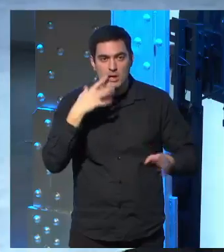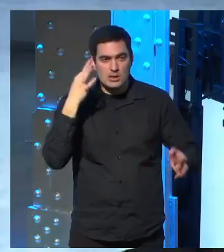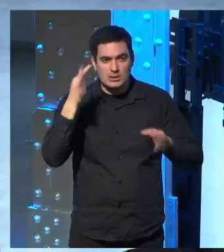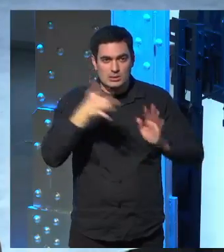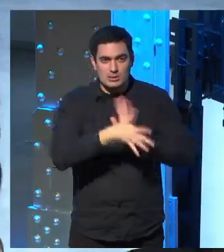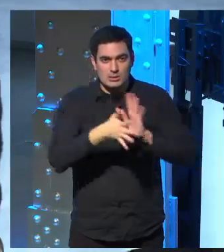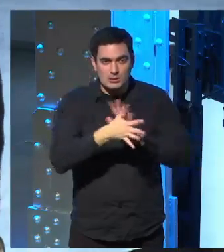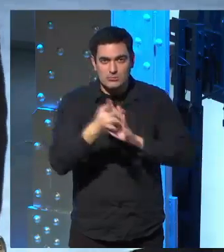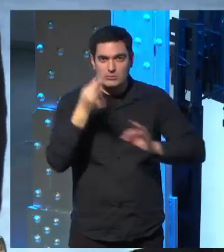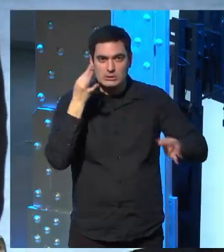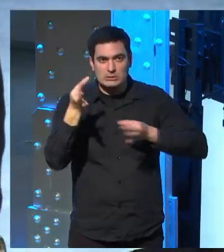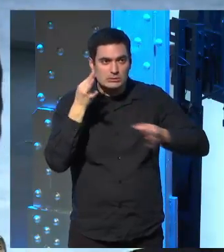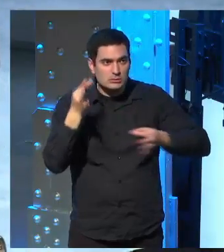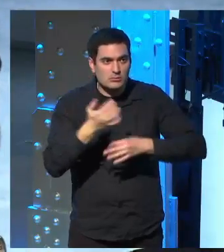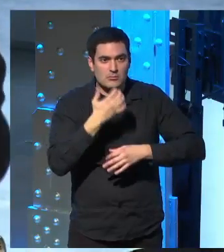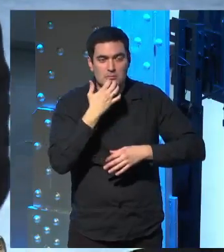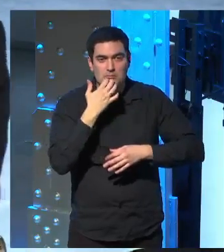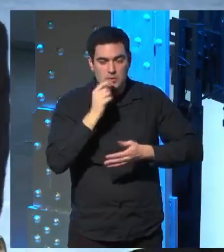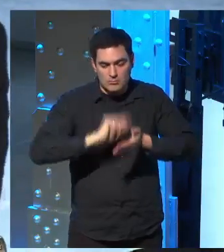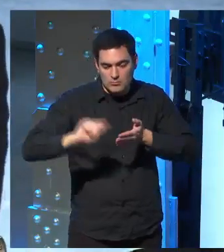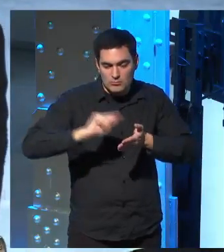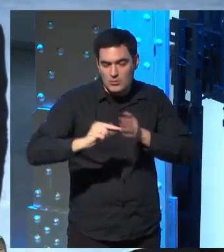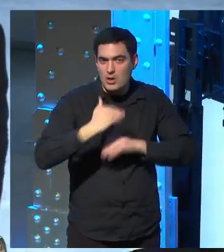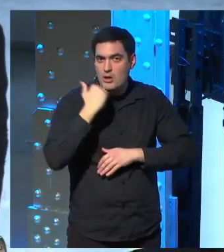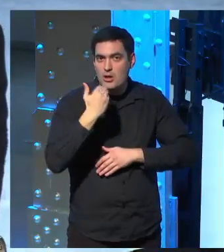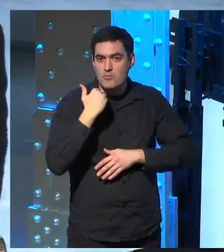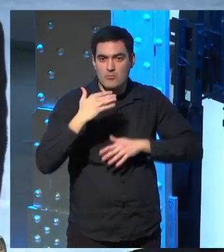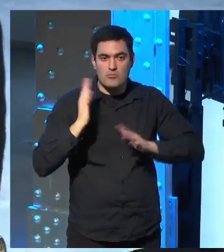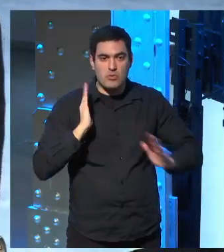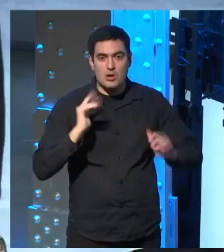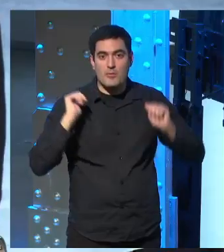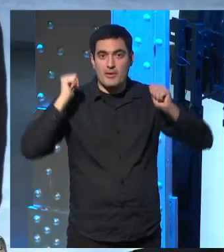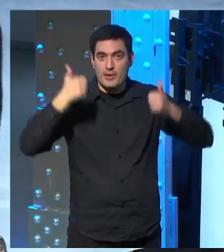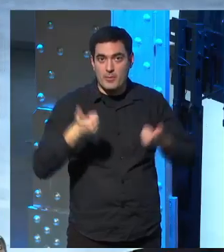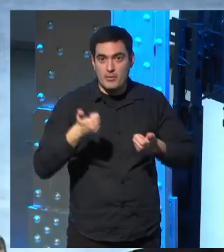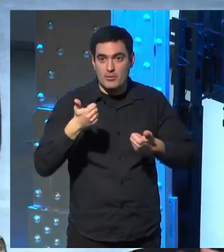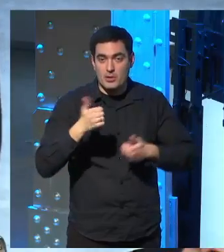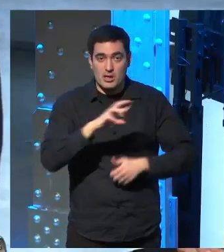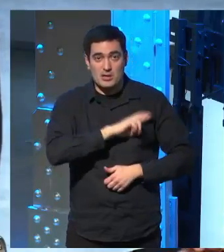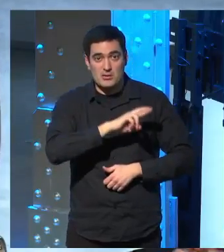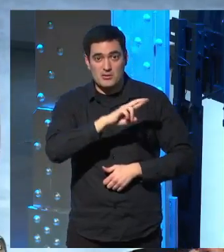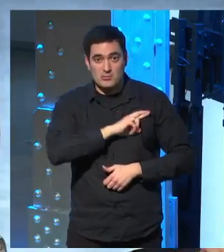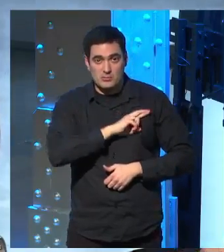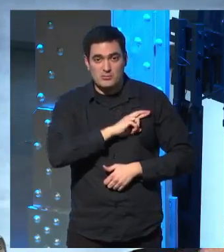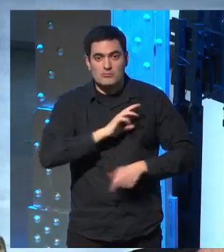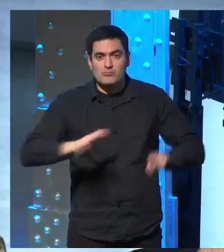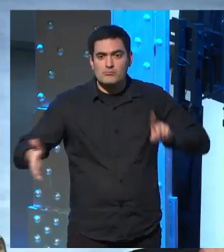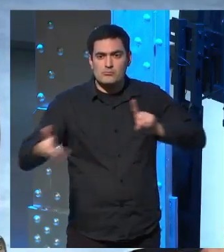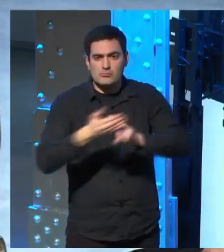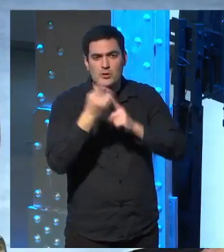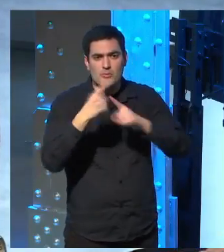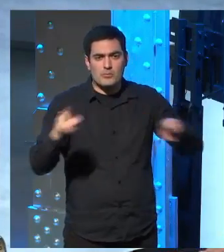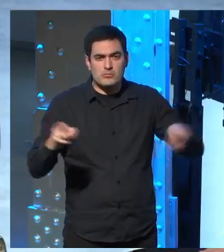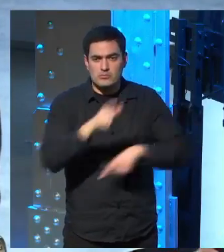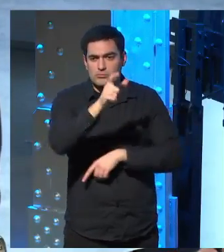un tempo, de escribir una anotación al principio de un movimiento, y adagio religioso se encuentra en muchos